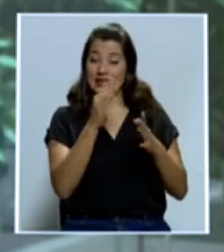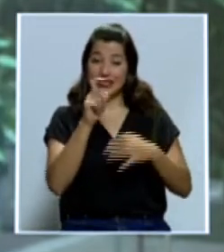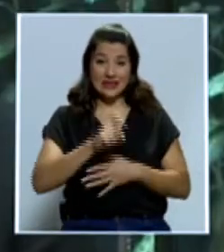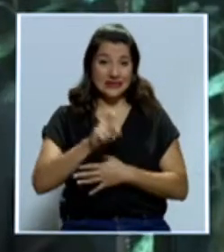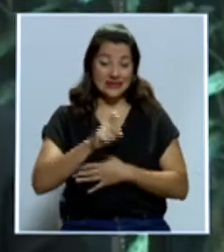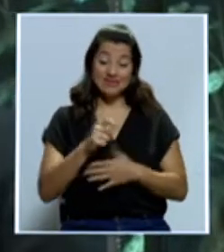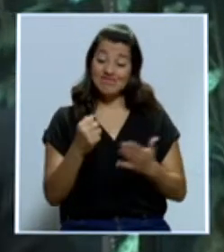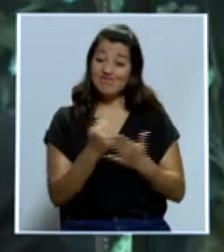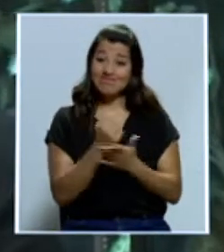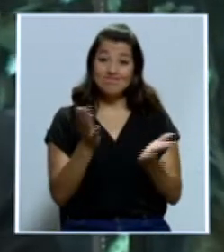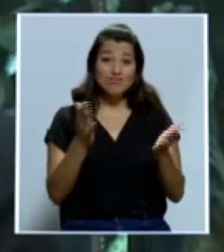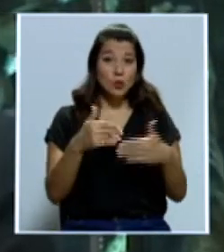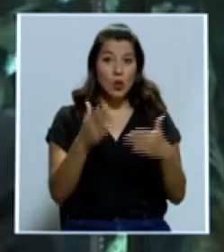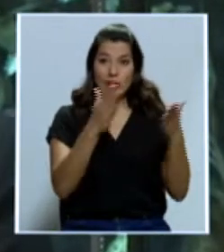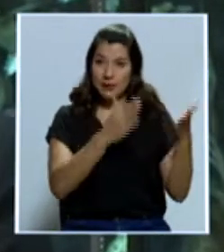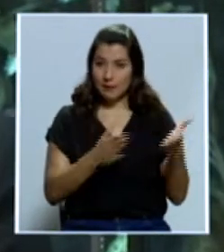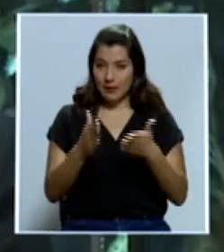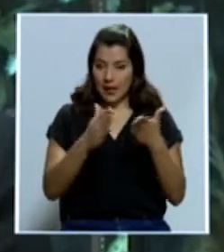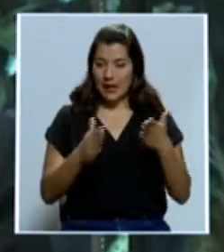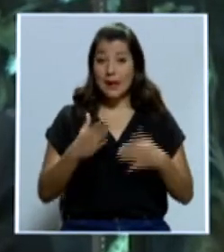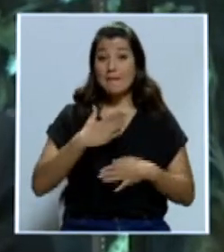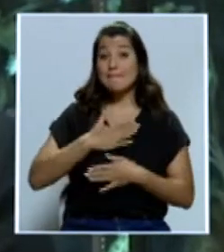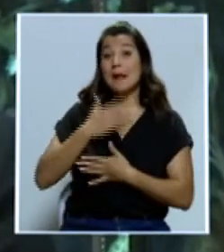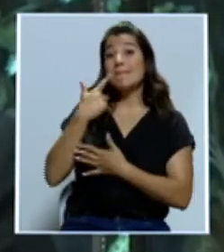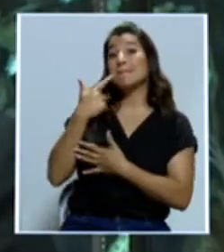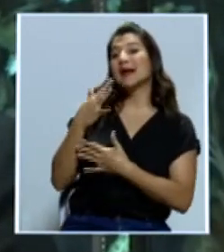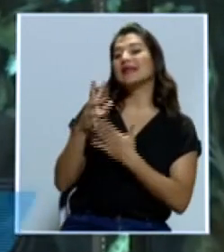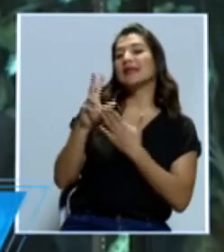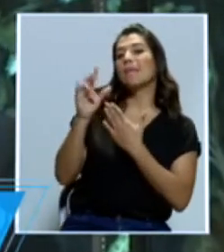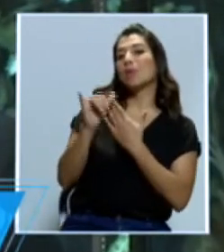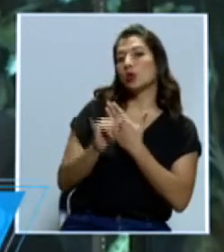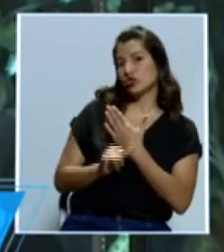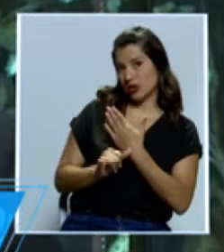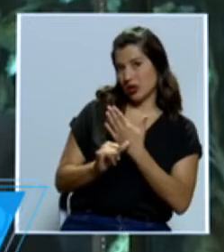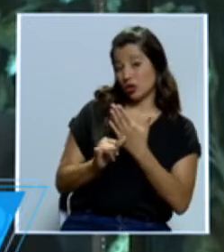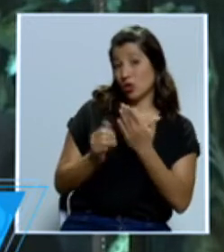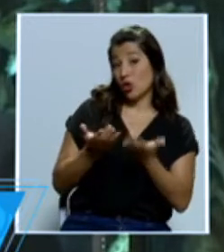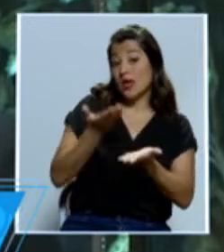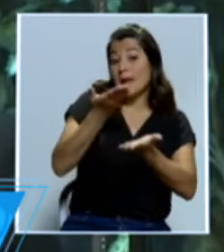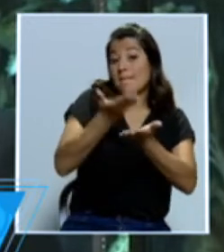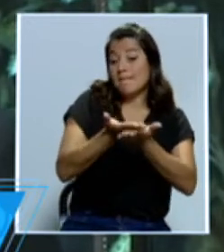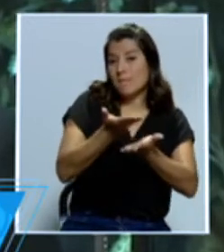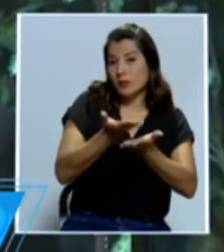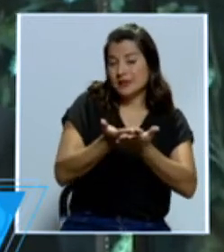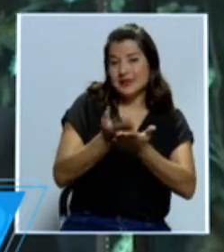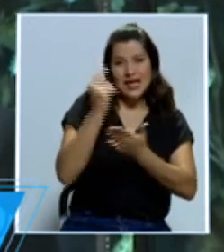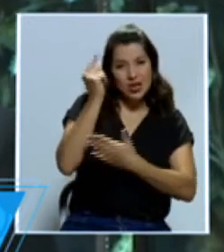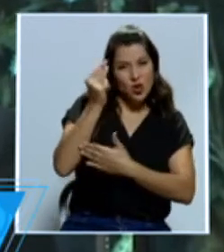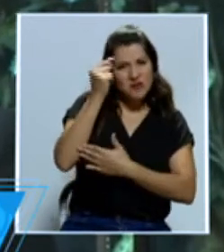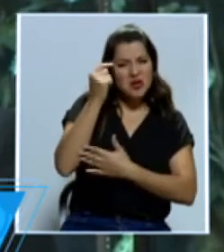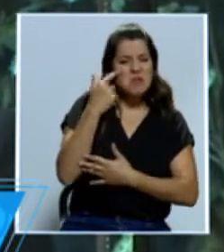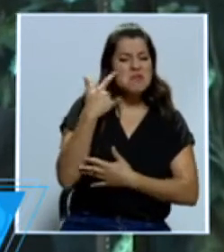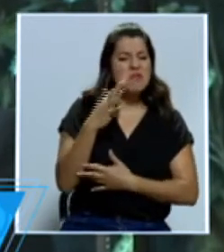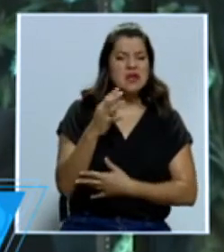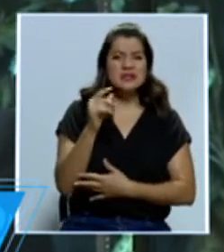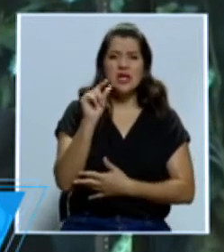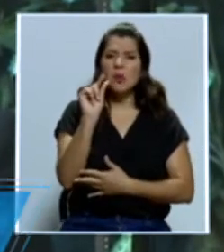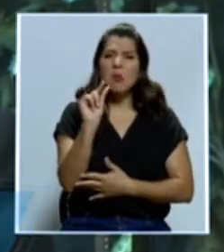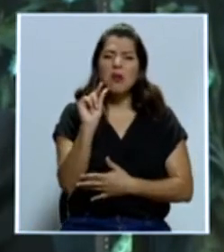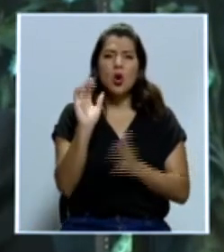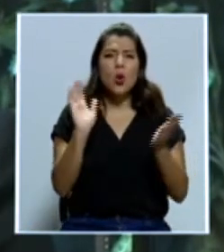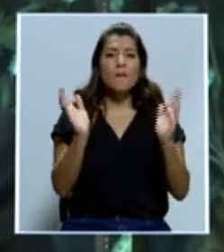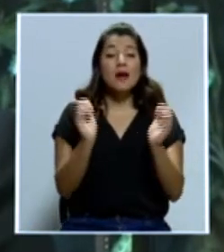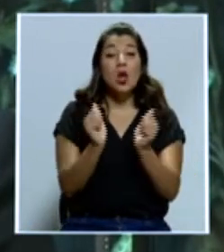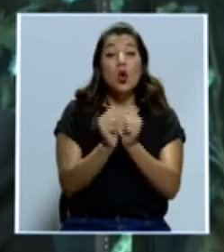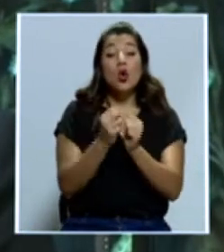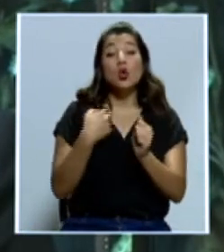un plan. Bueno, me parece que los proyectos que está convocando el Ejecutivo son de poco tamaño para la crisis que